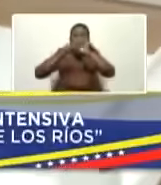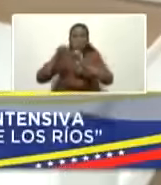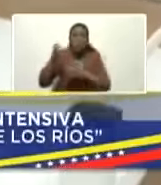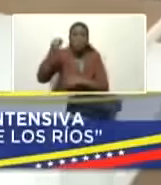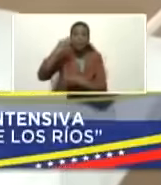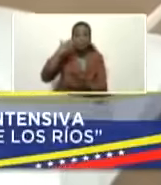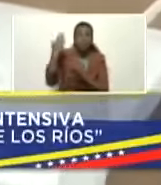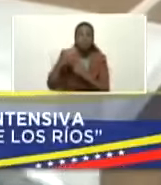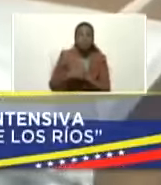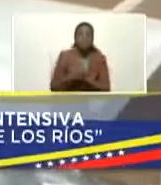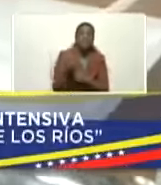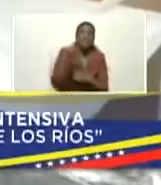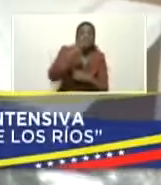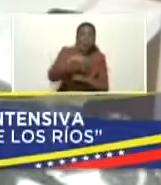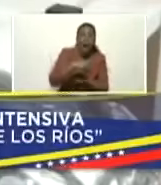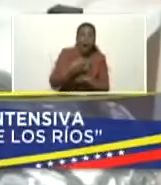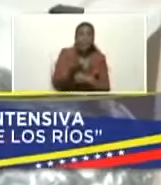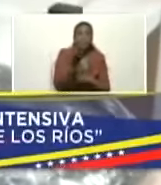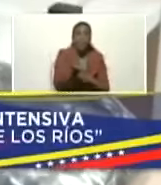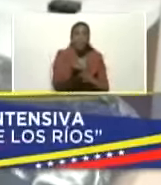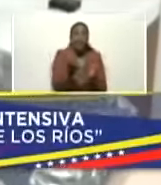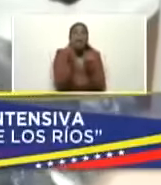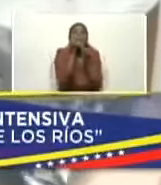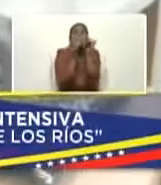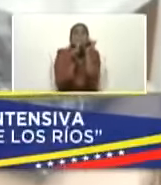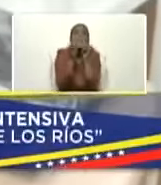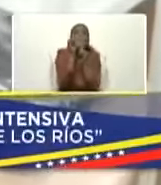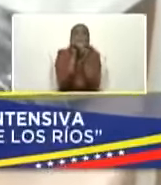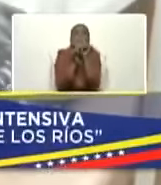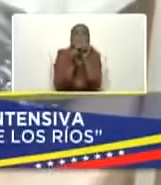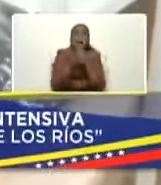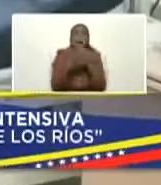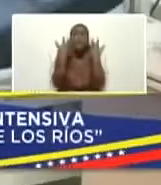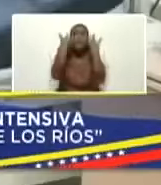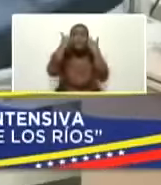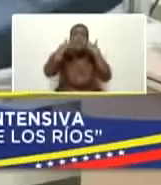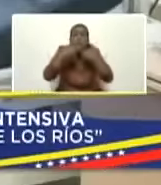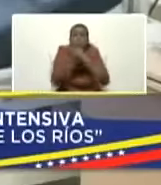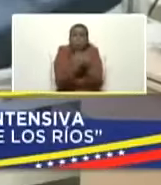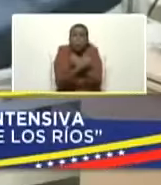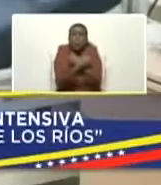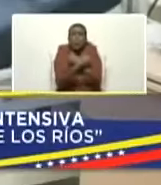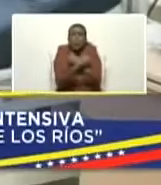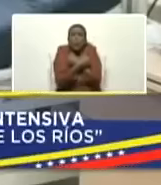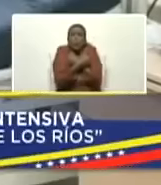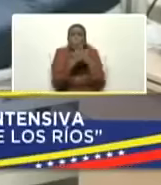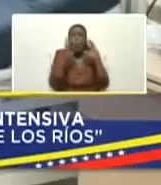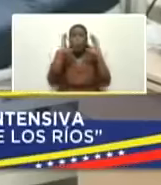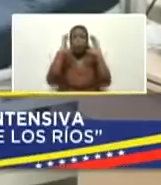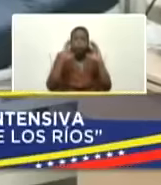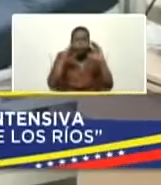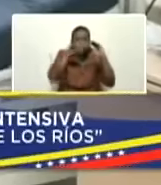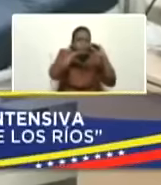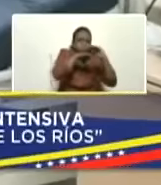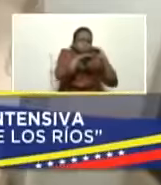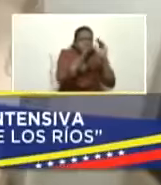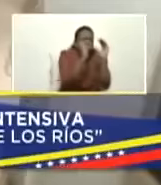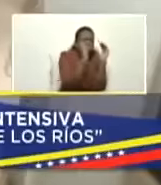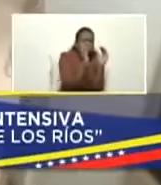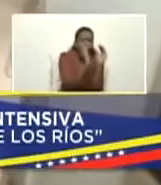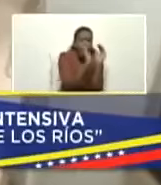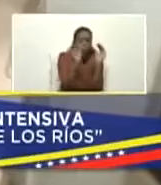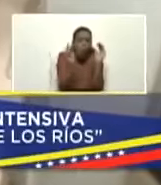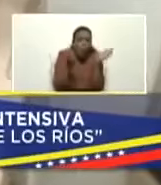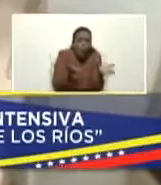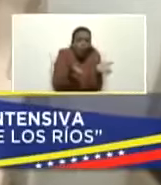Adicionalmente, fíjese, para calentar a nuestros bebés cuando están con frío, hay unos calentadores también